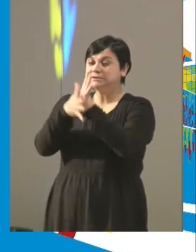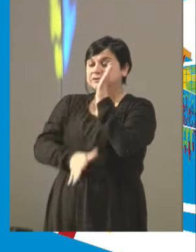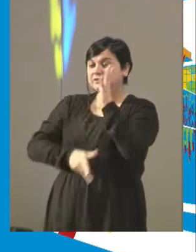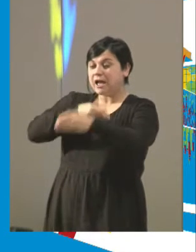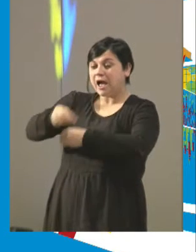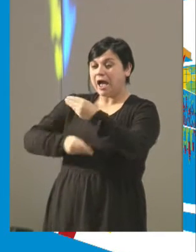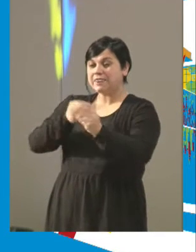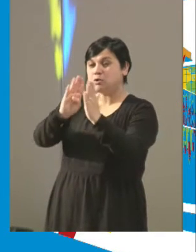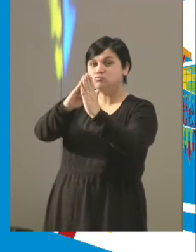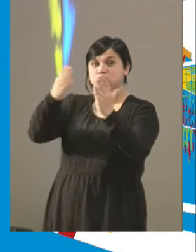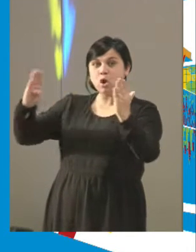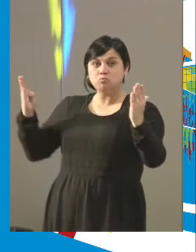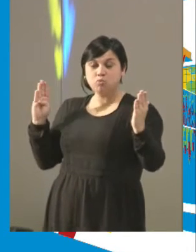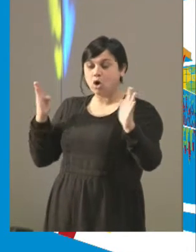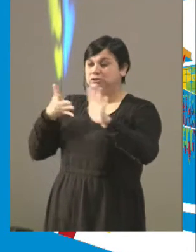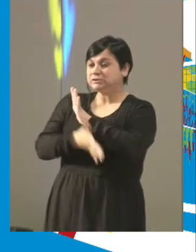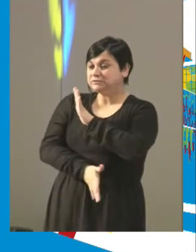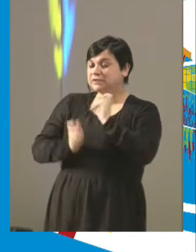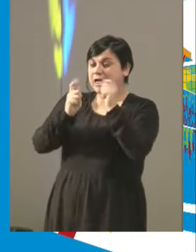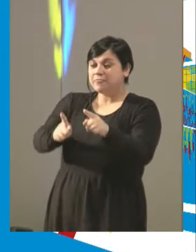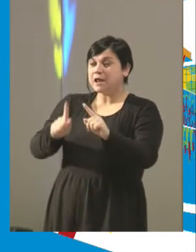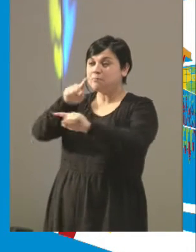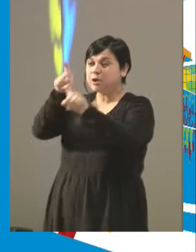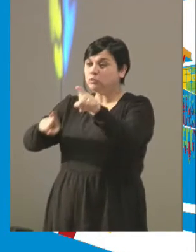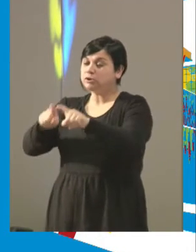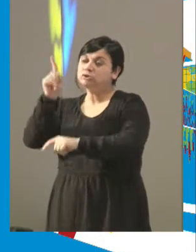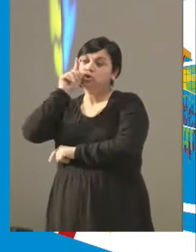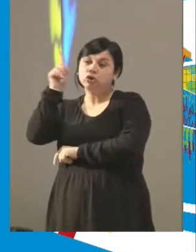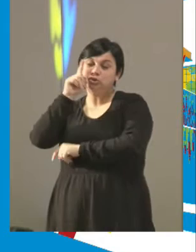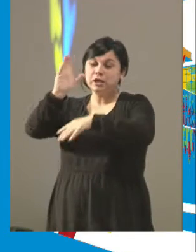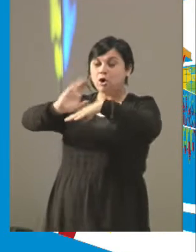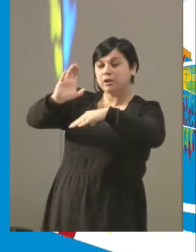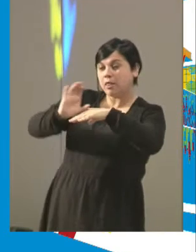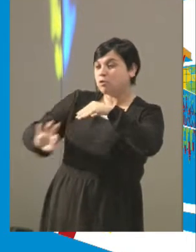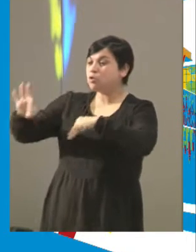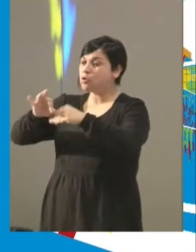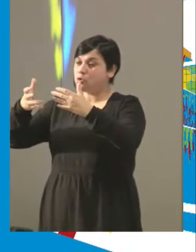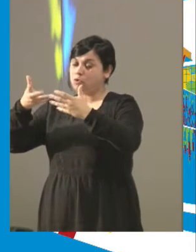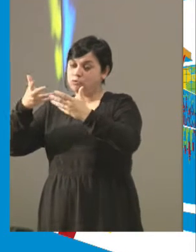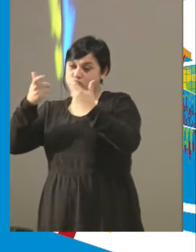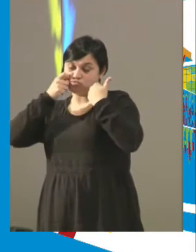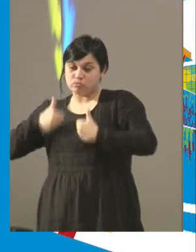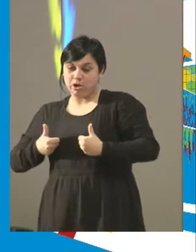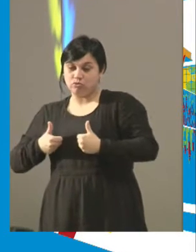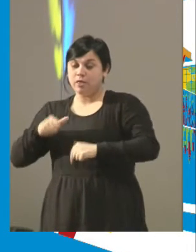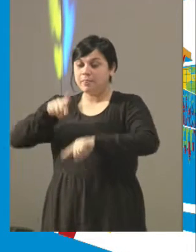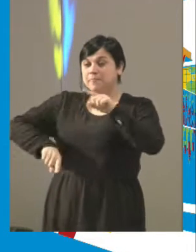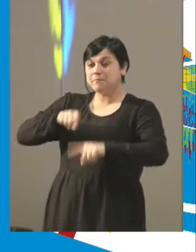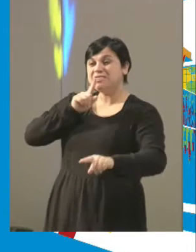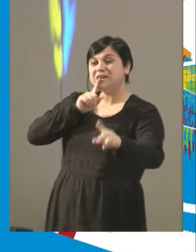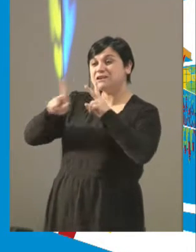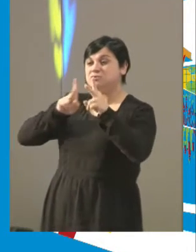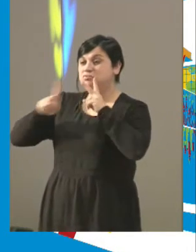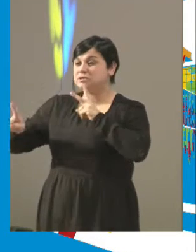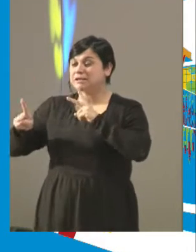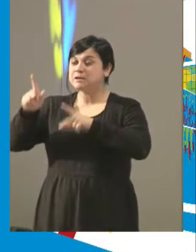y pasarle preguntas a algo que no sabemos si es un humano o es una máquina, ¿no? Y dependiendo de las respuestas, pues la persona que está al otro lado